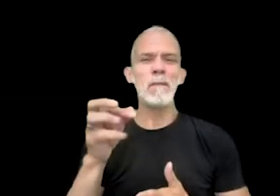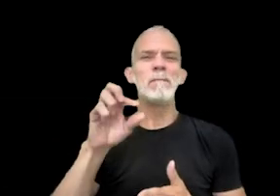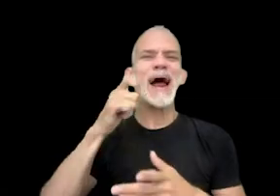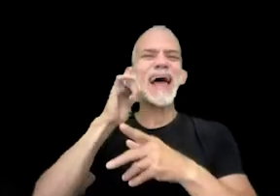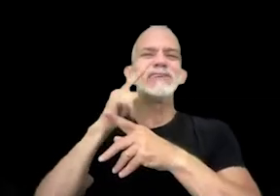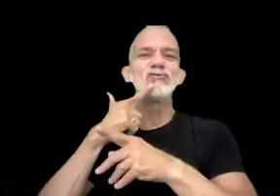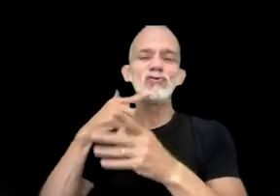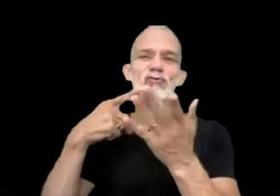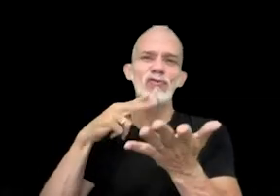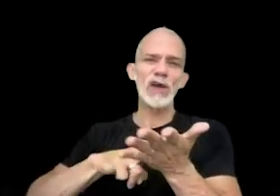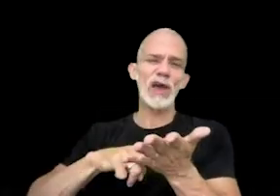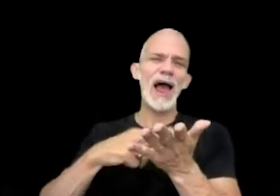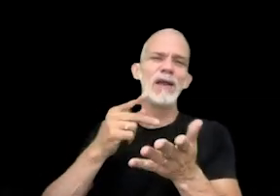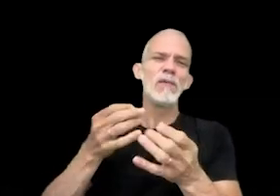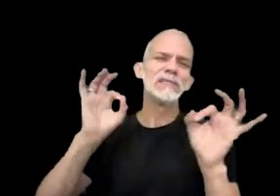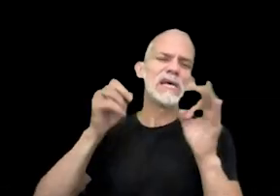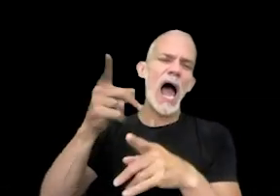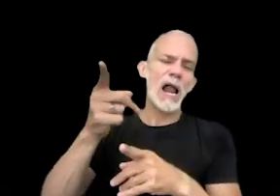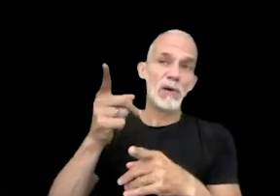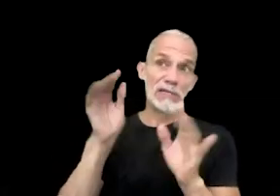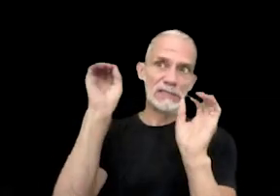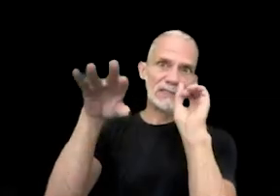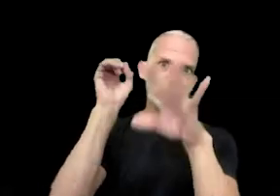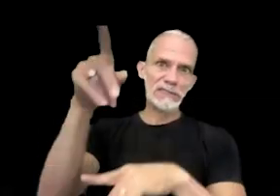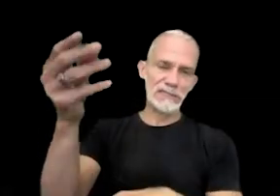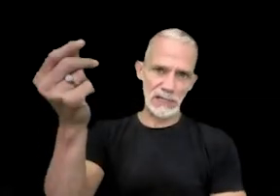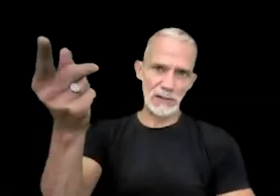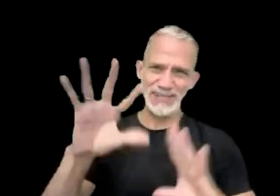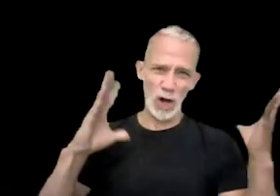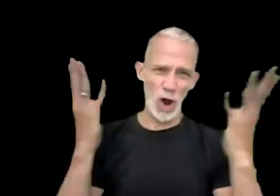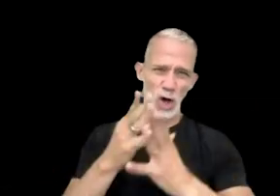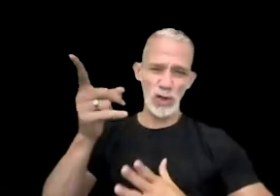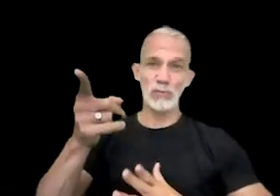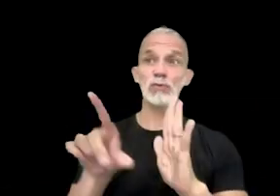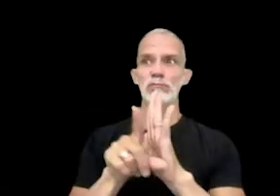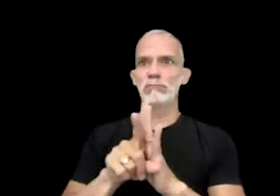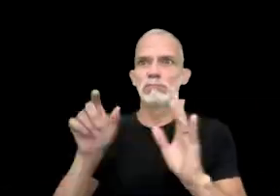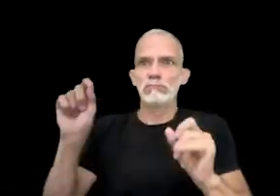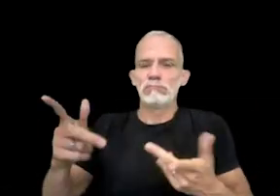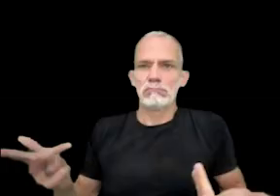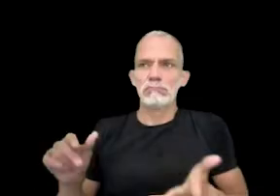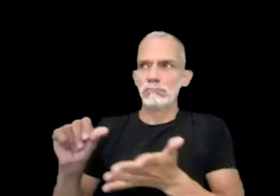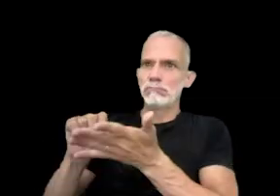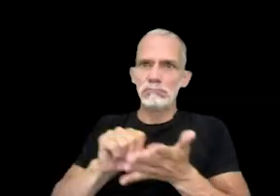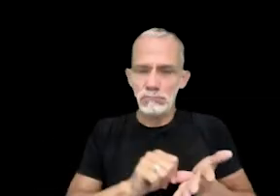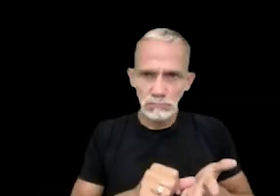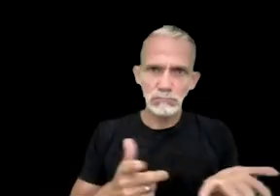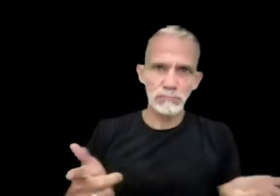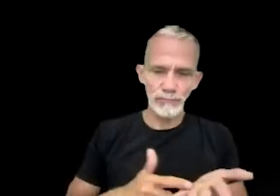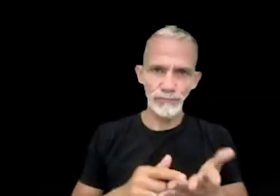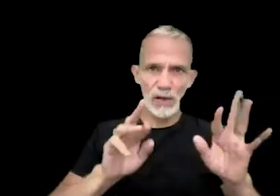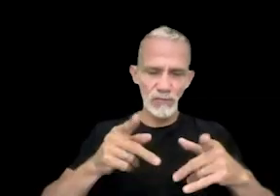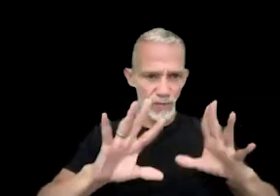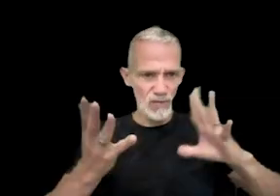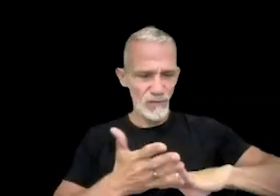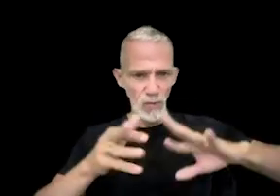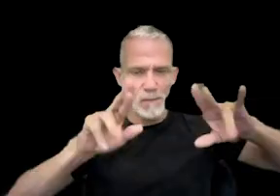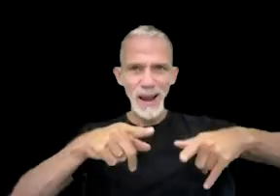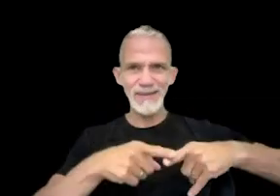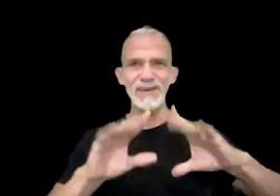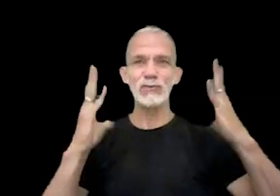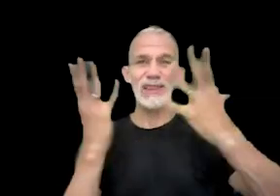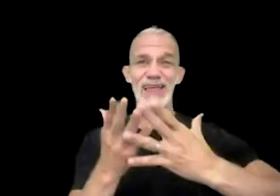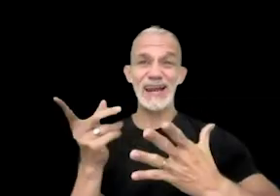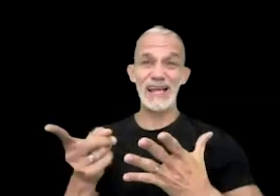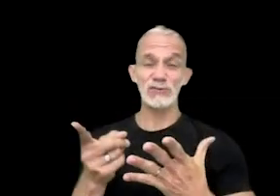y BEPS viene de alguna manera a intentar coordinar las legislaciones locales, porque, de vuelta, los esquemas de planificación